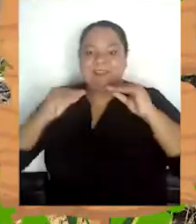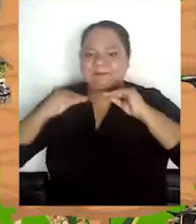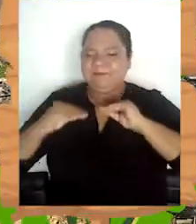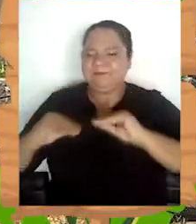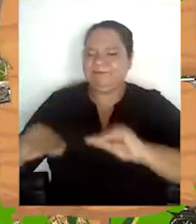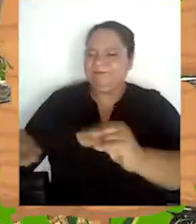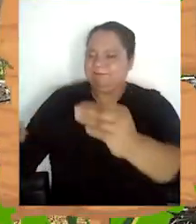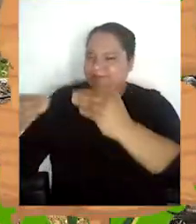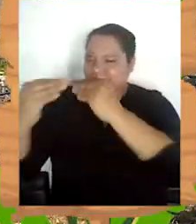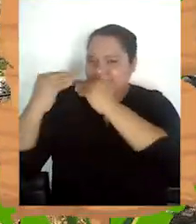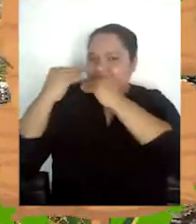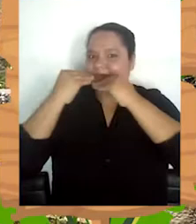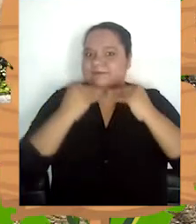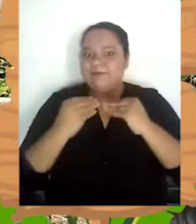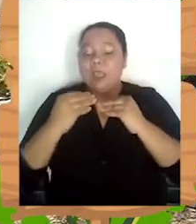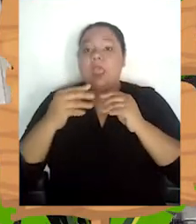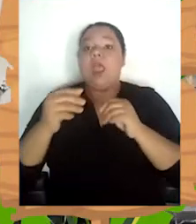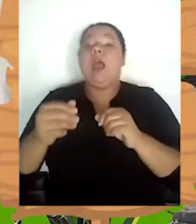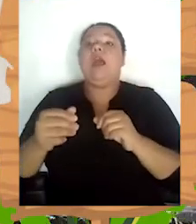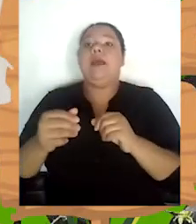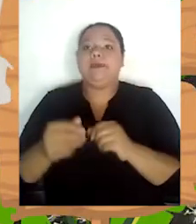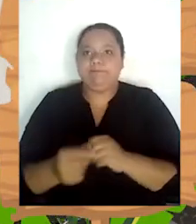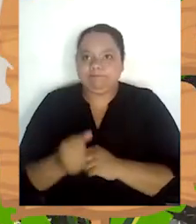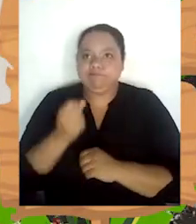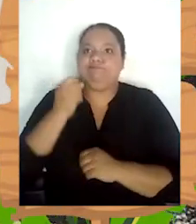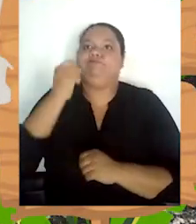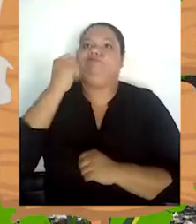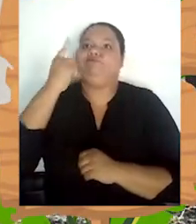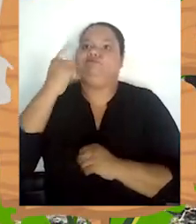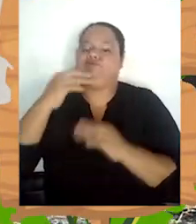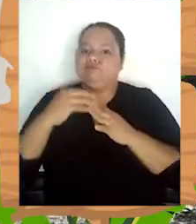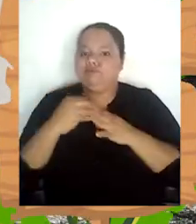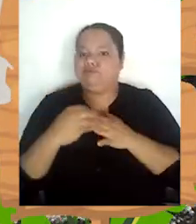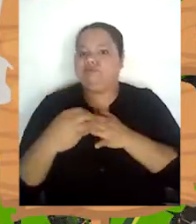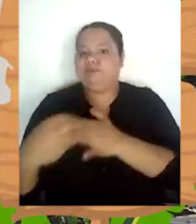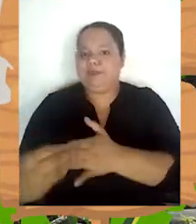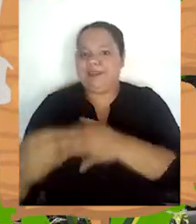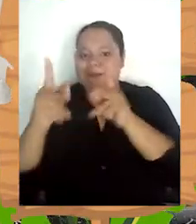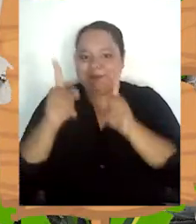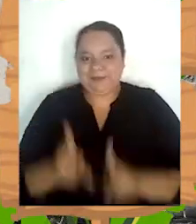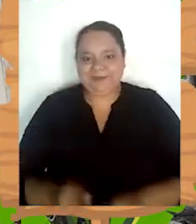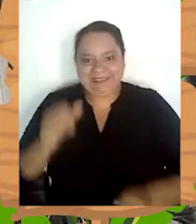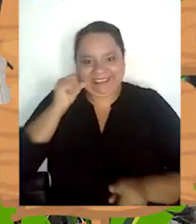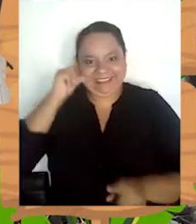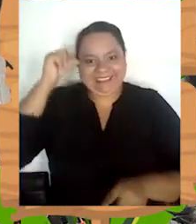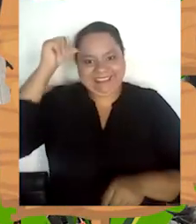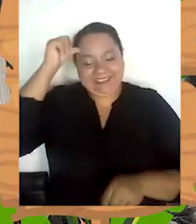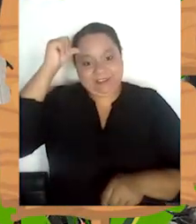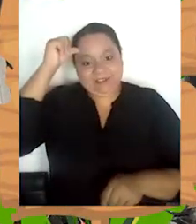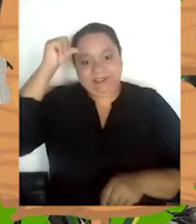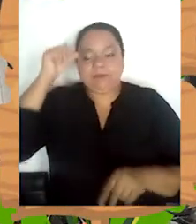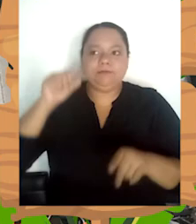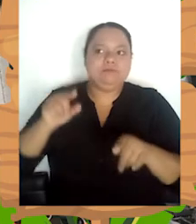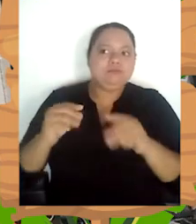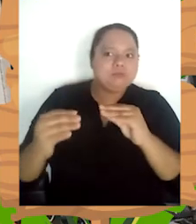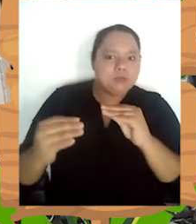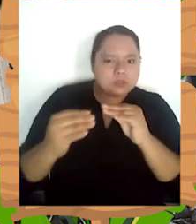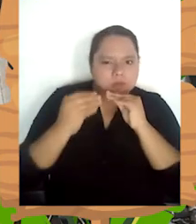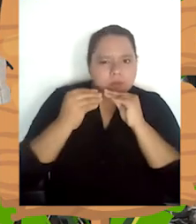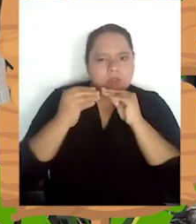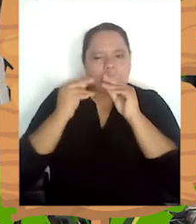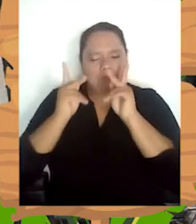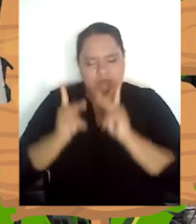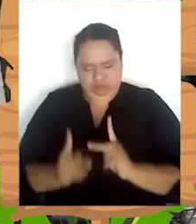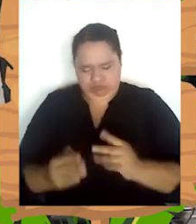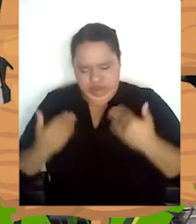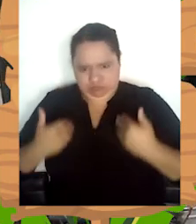la importancia de escuchar a quienes nos guían hoy. También nos enseñan a ser